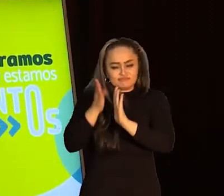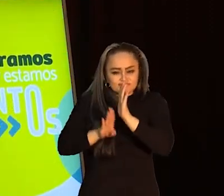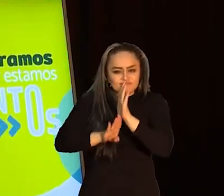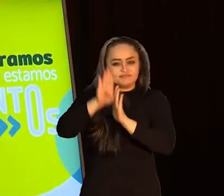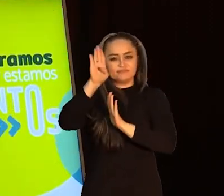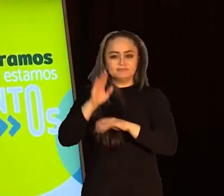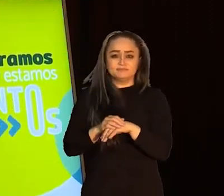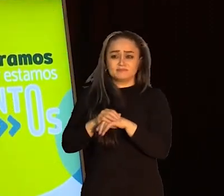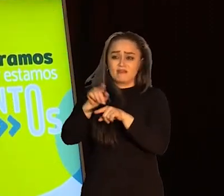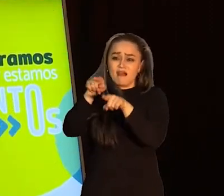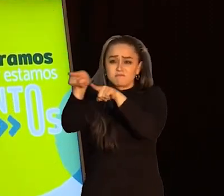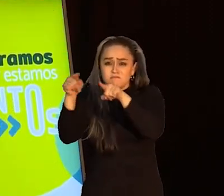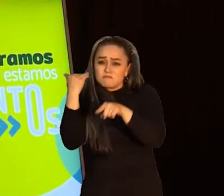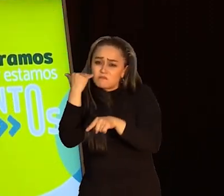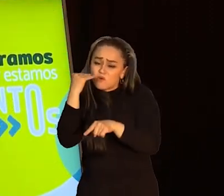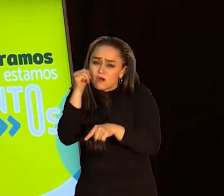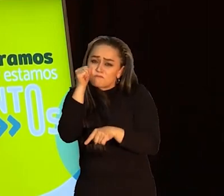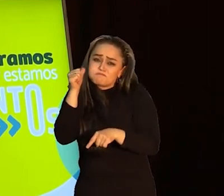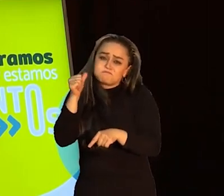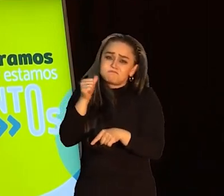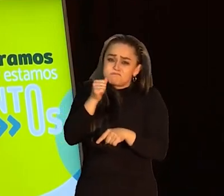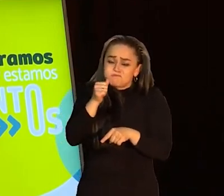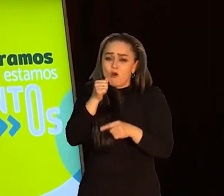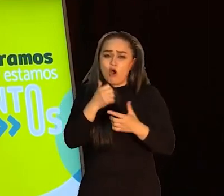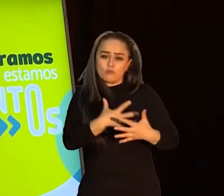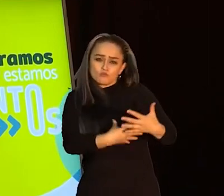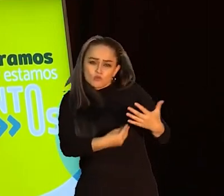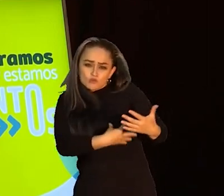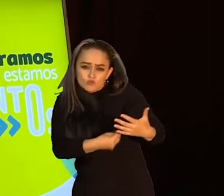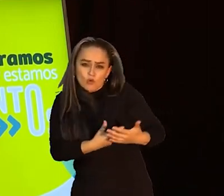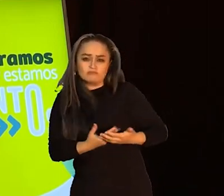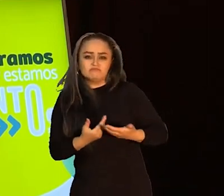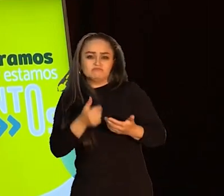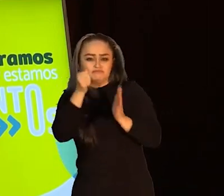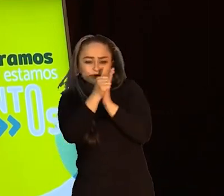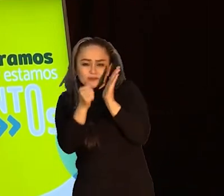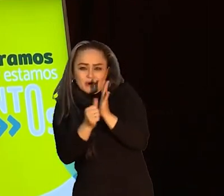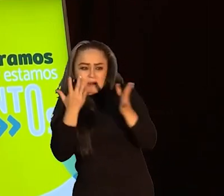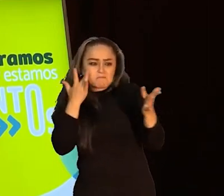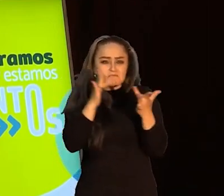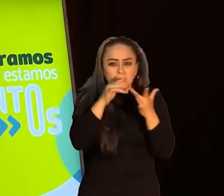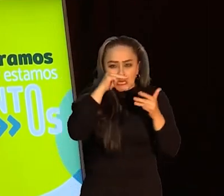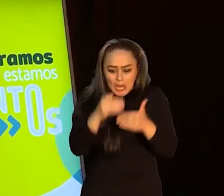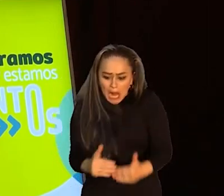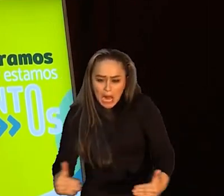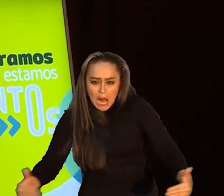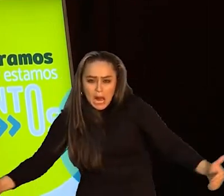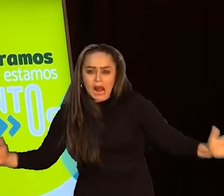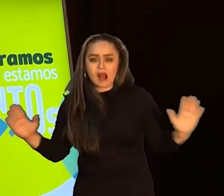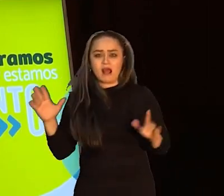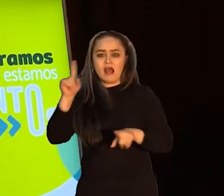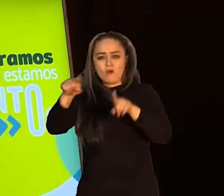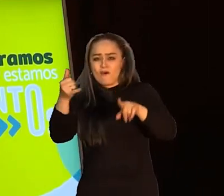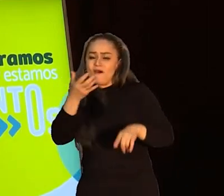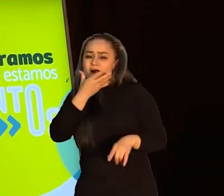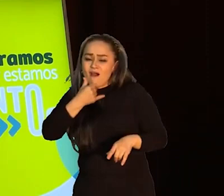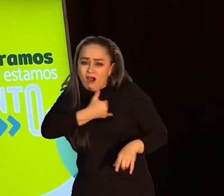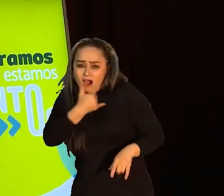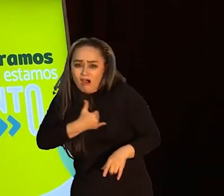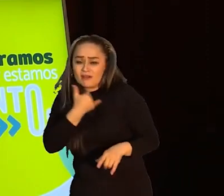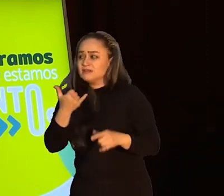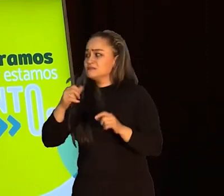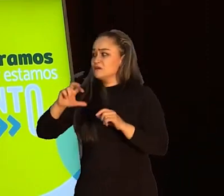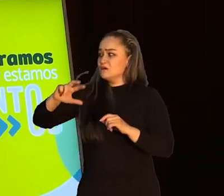presentes para las madres gestantes y lactantes, ofrecer programas para la niñez, iniciativas para los jóvenes,